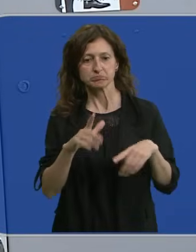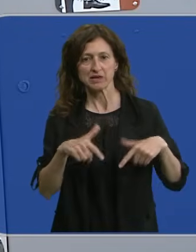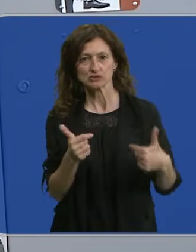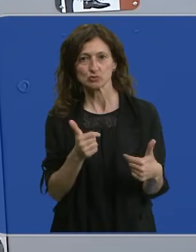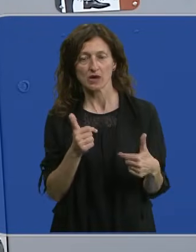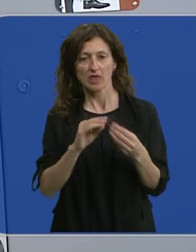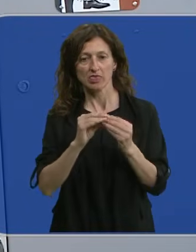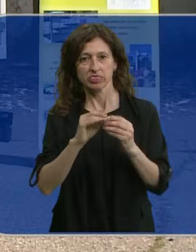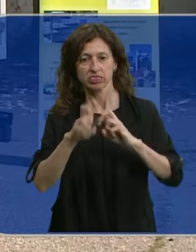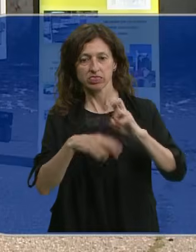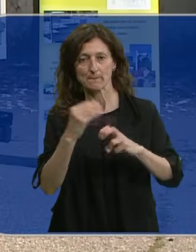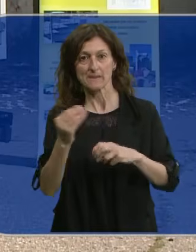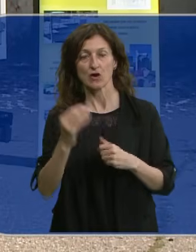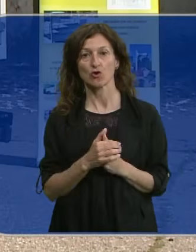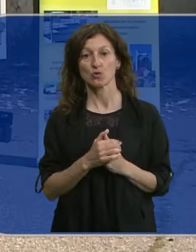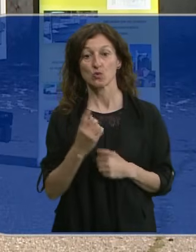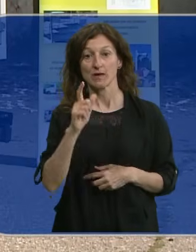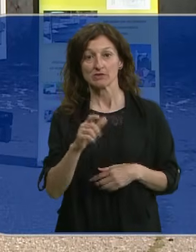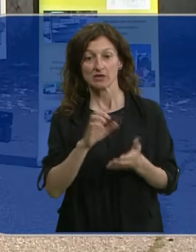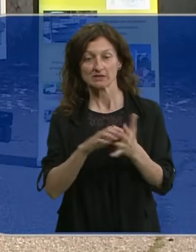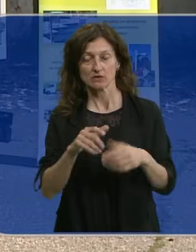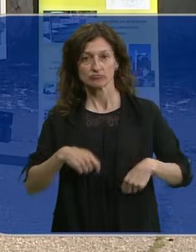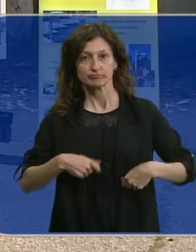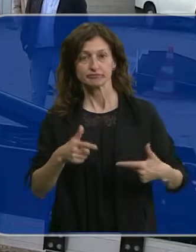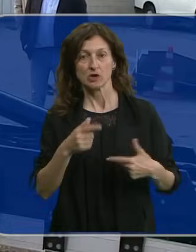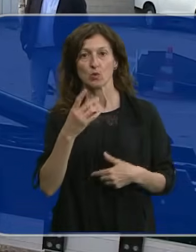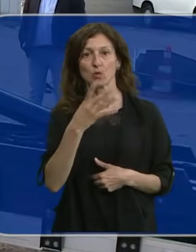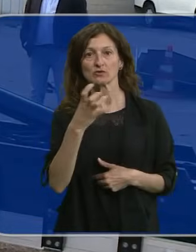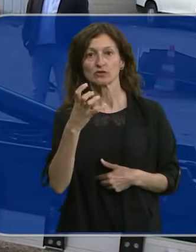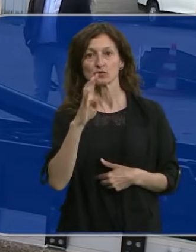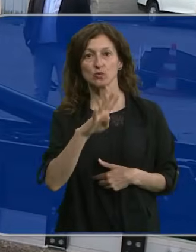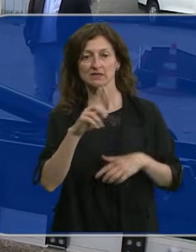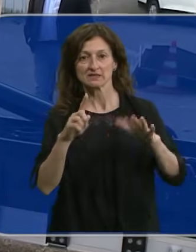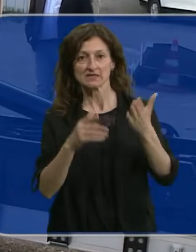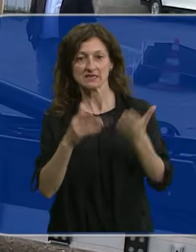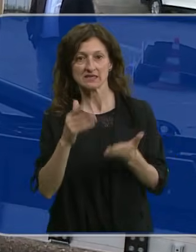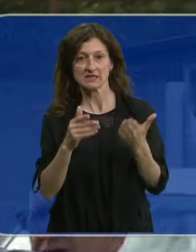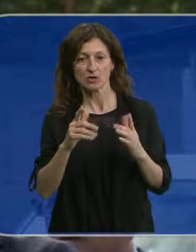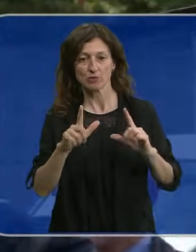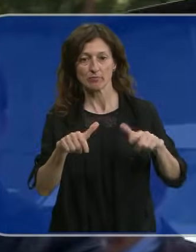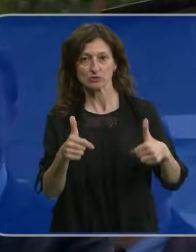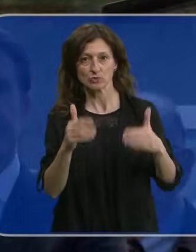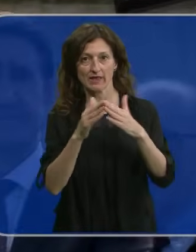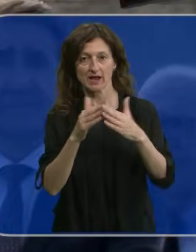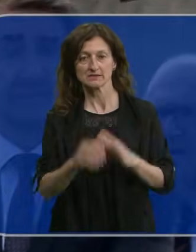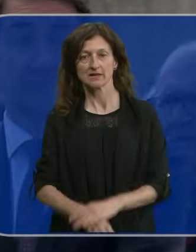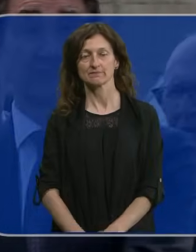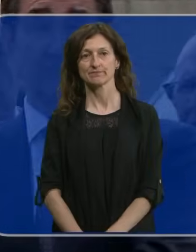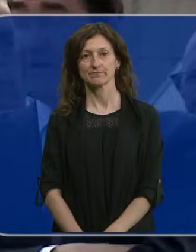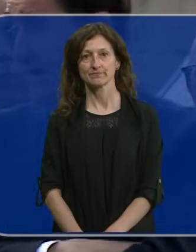puedan desechar mejor. Cada año, una persona en Castilla y León genera de media 446 kilos de residuos